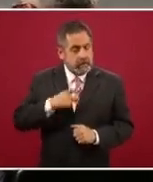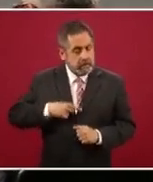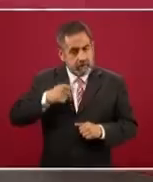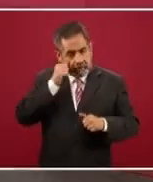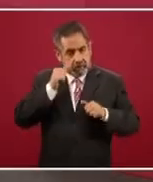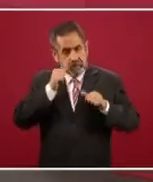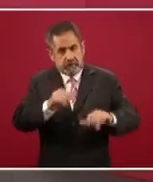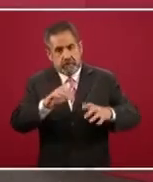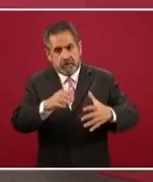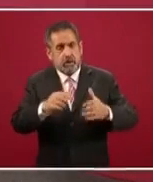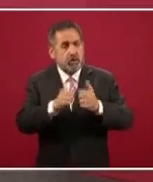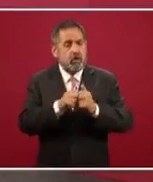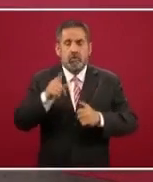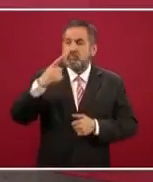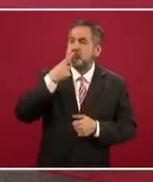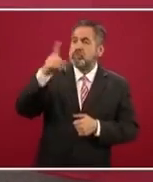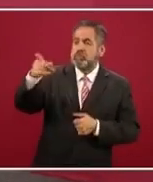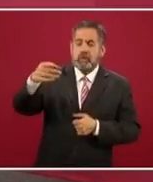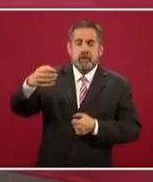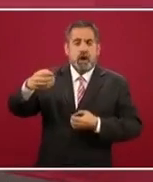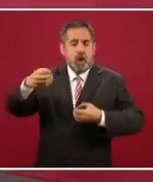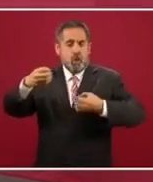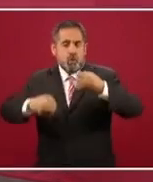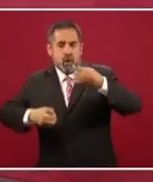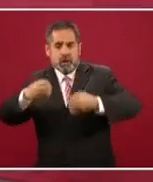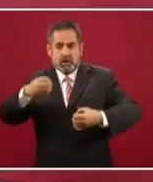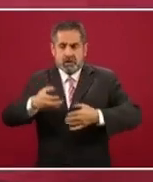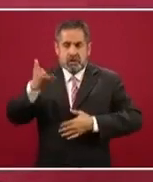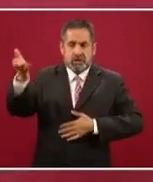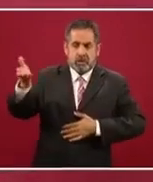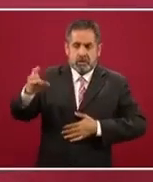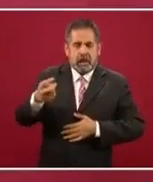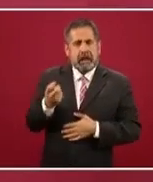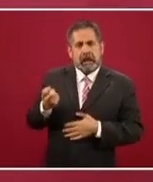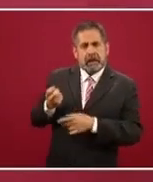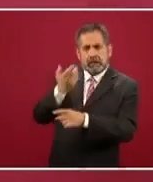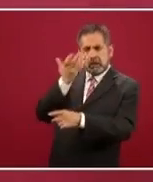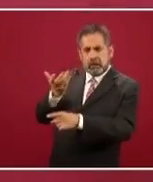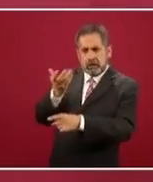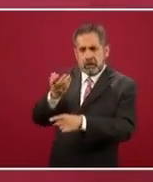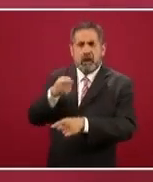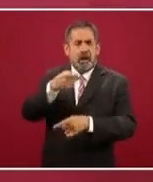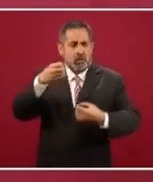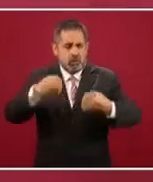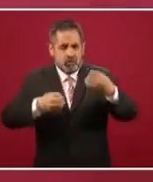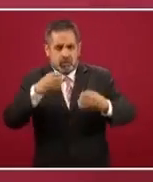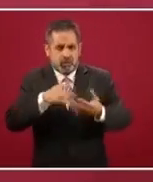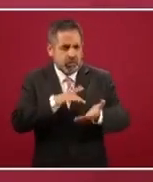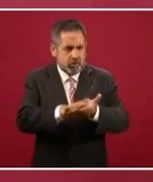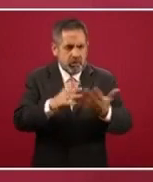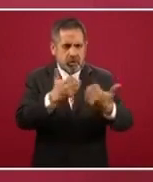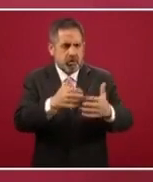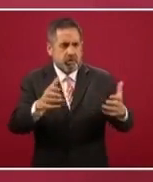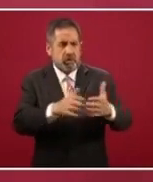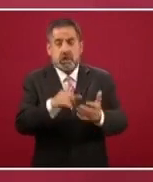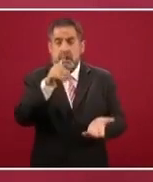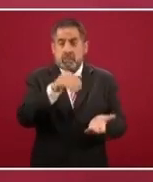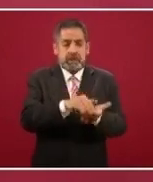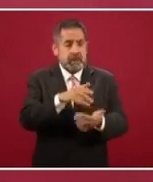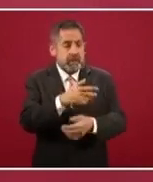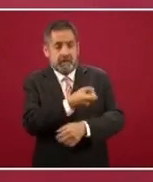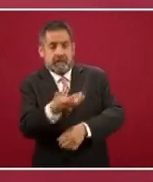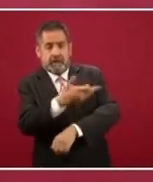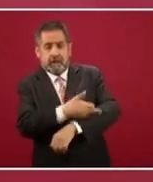atenderse judicialmente. Eso es lo que se va a hacer. Que respalda a los pequeños productores. Sí, son miles de familias.